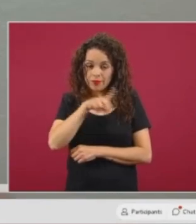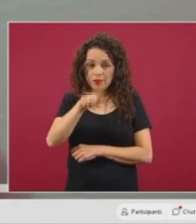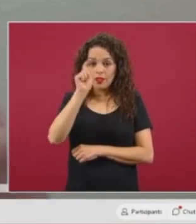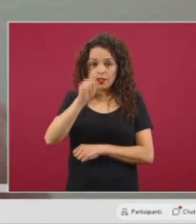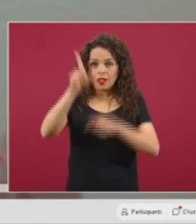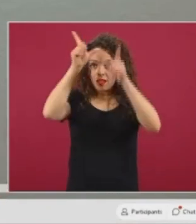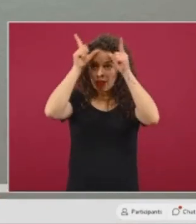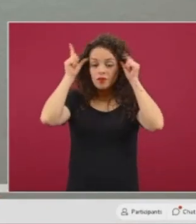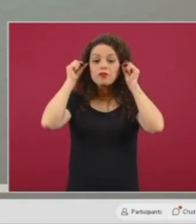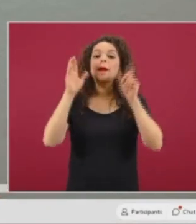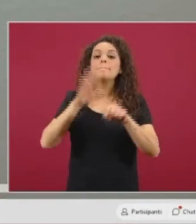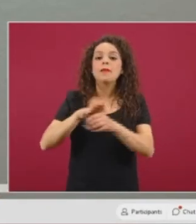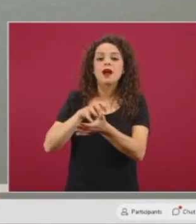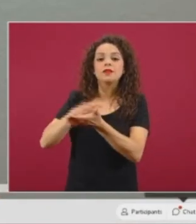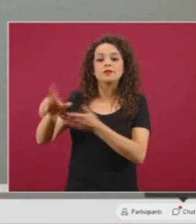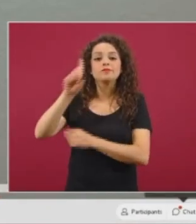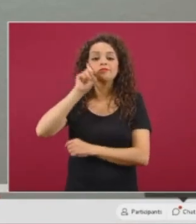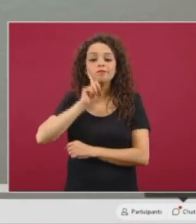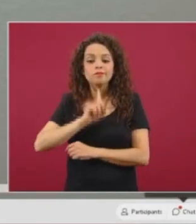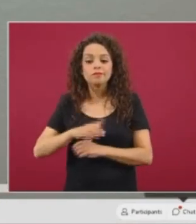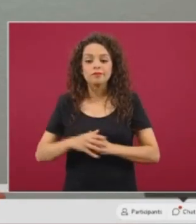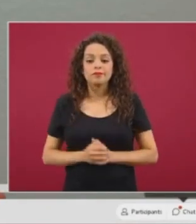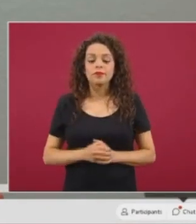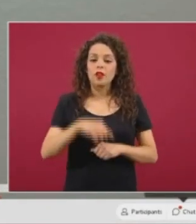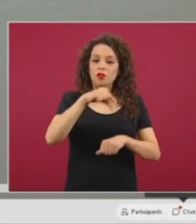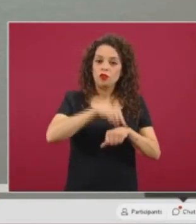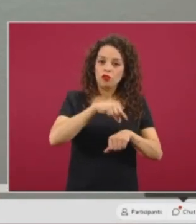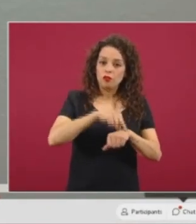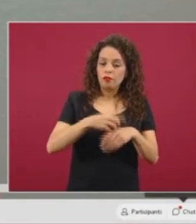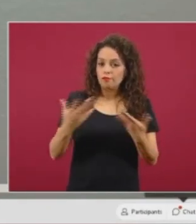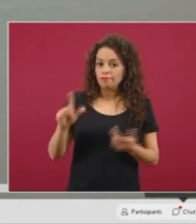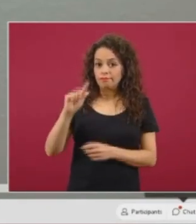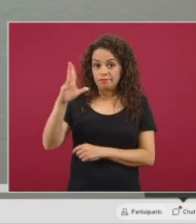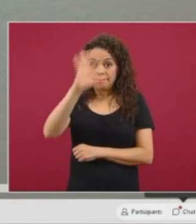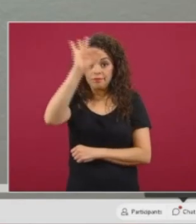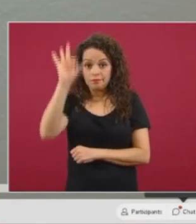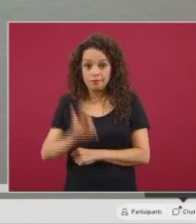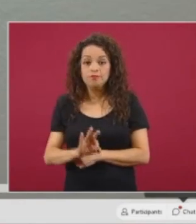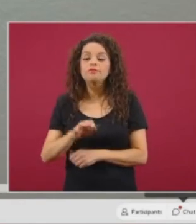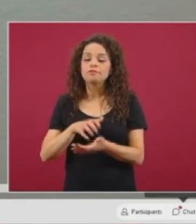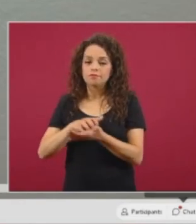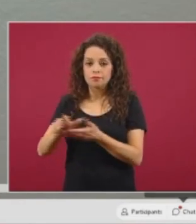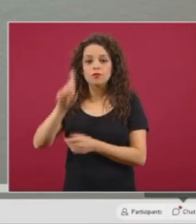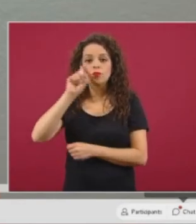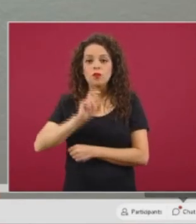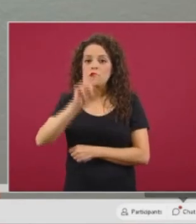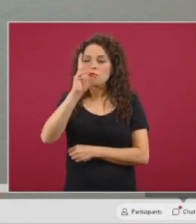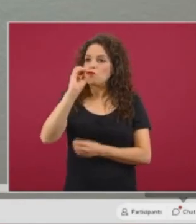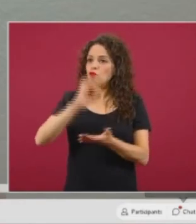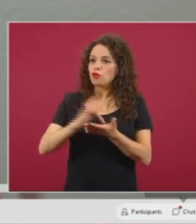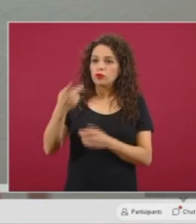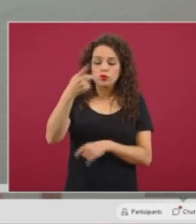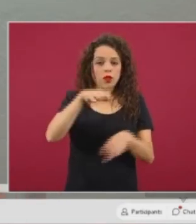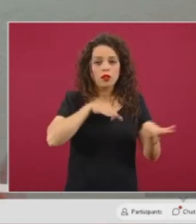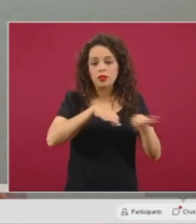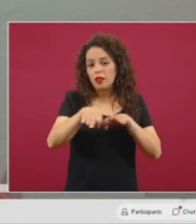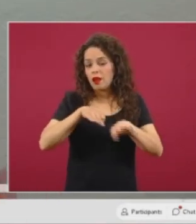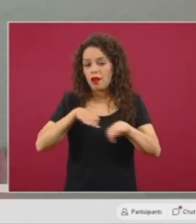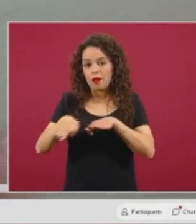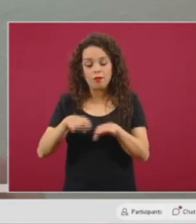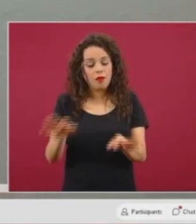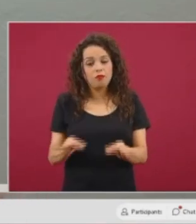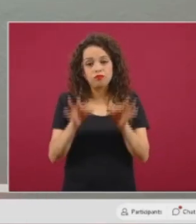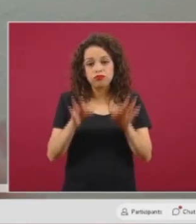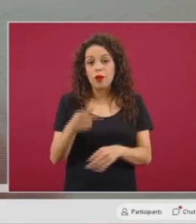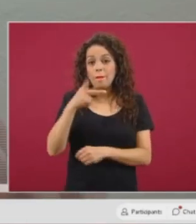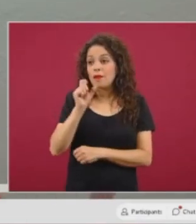son mujeres, el 35% de las médicas, y les agradecemos profundamente su trabajo, pero también en